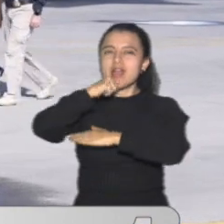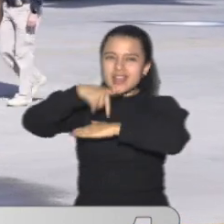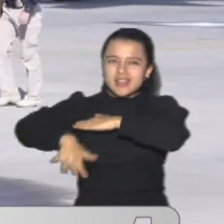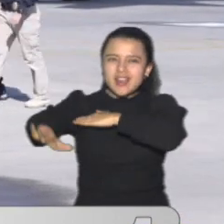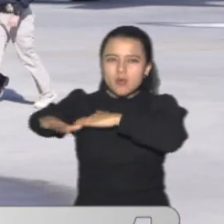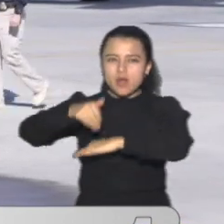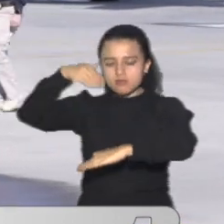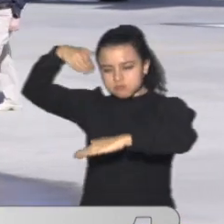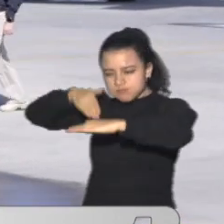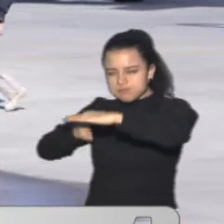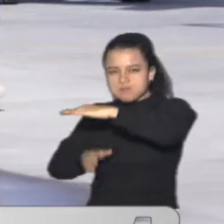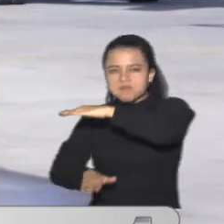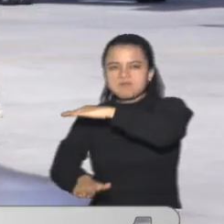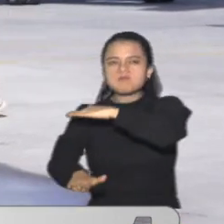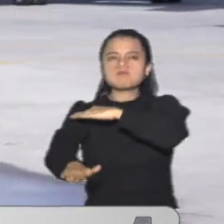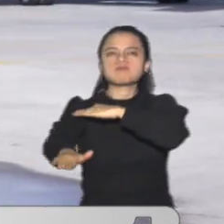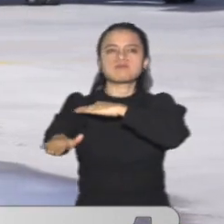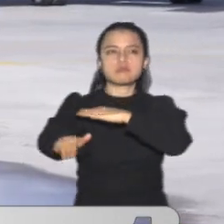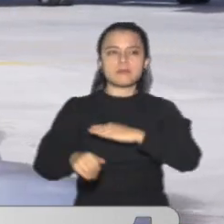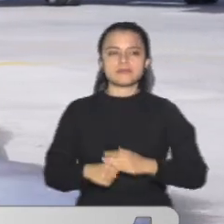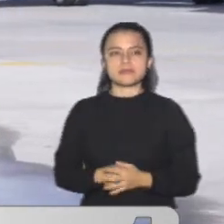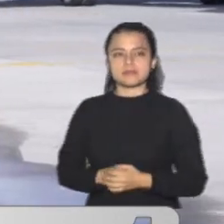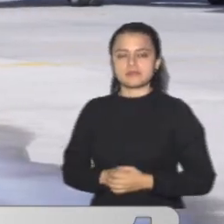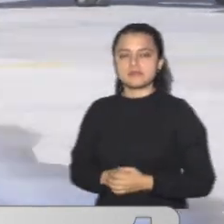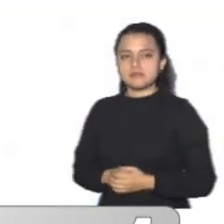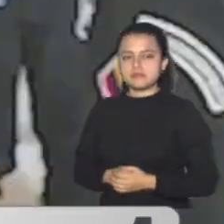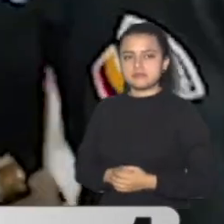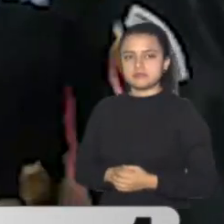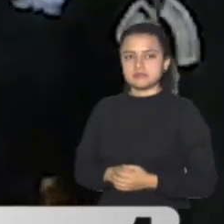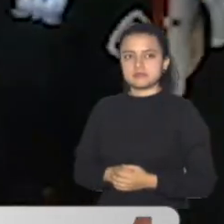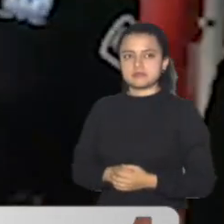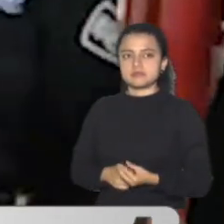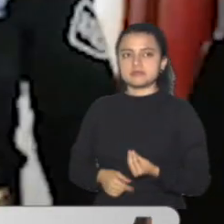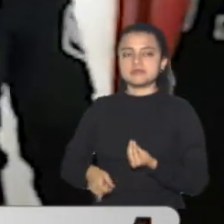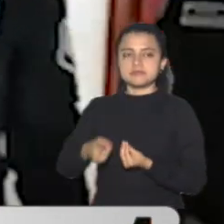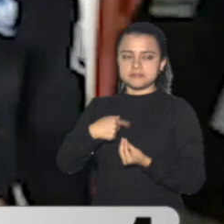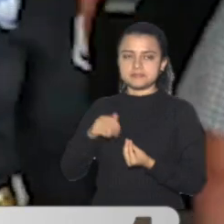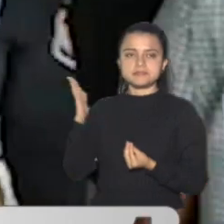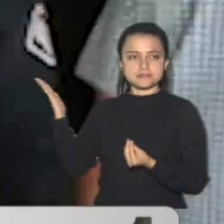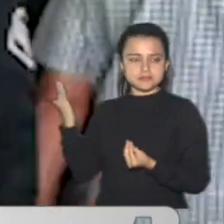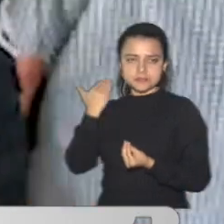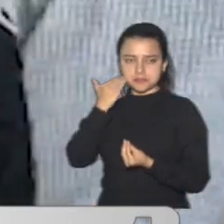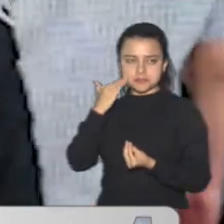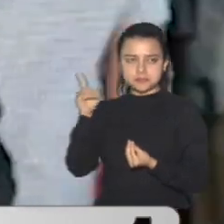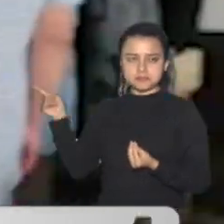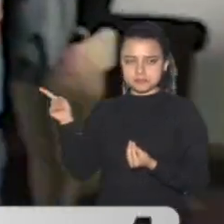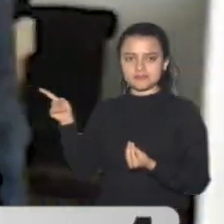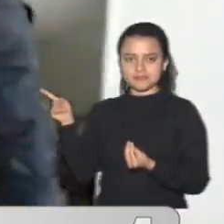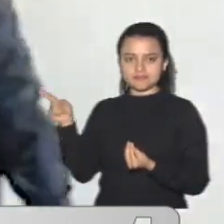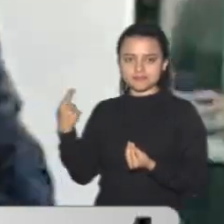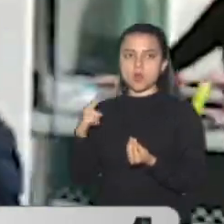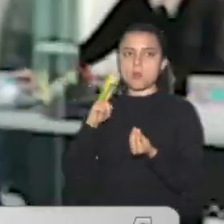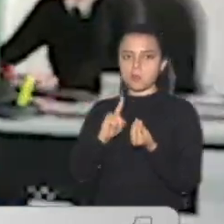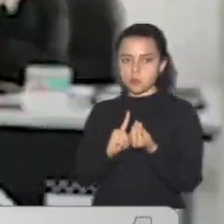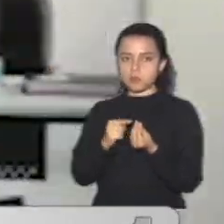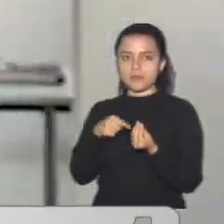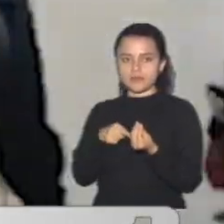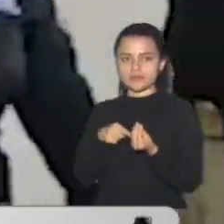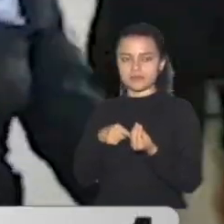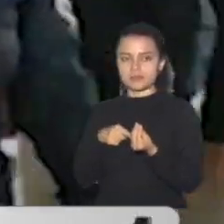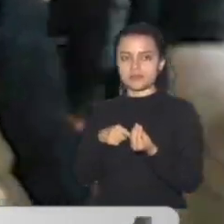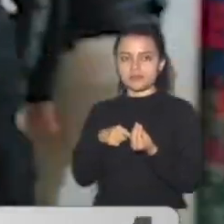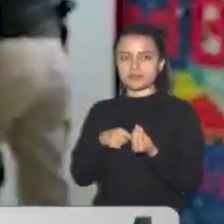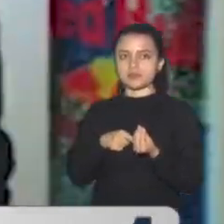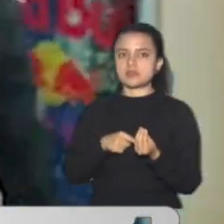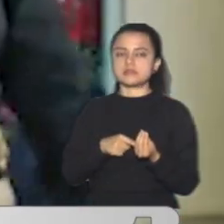de estupefacientes para las disidencias del frente 30 alias la negra requerida por la corte del distrito sur de la florida se le